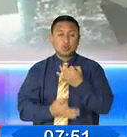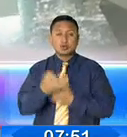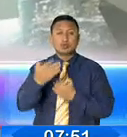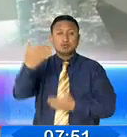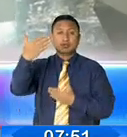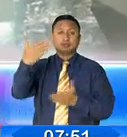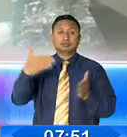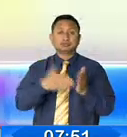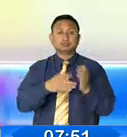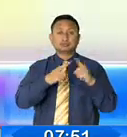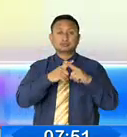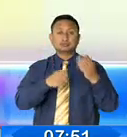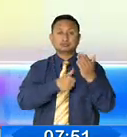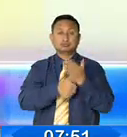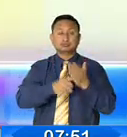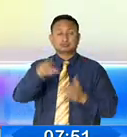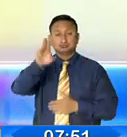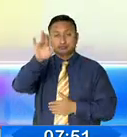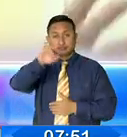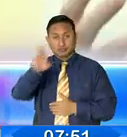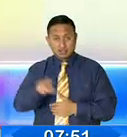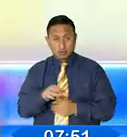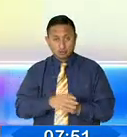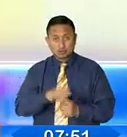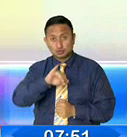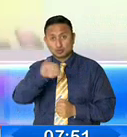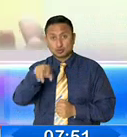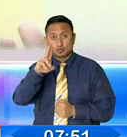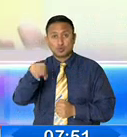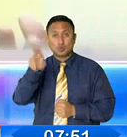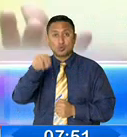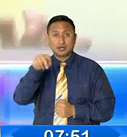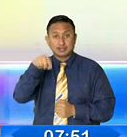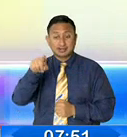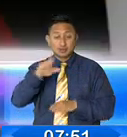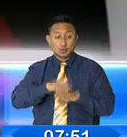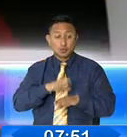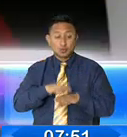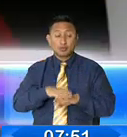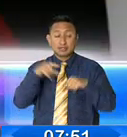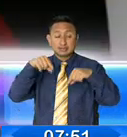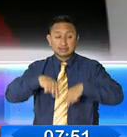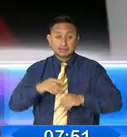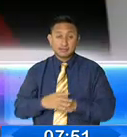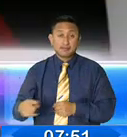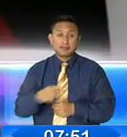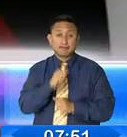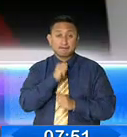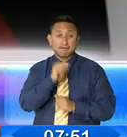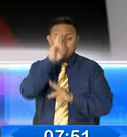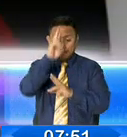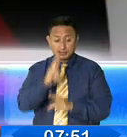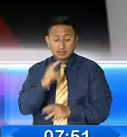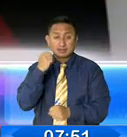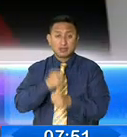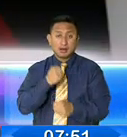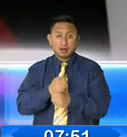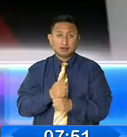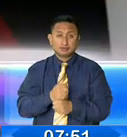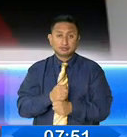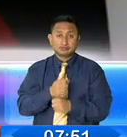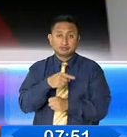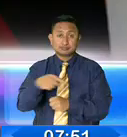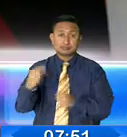el exministro de Salud Juan Carlos Ceballos, al cual se lo responsabiliza por el supuesto incumplimiento de funciones durante la